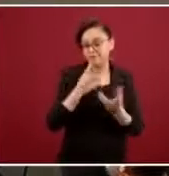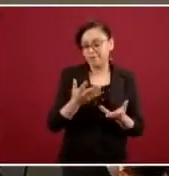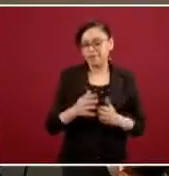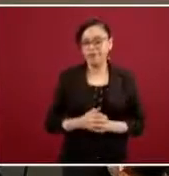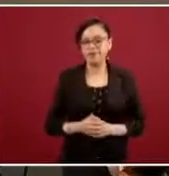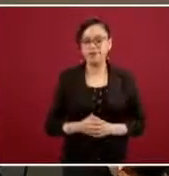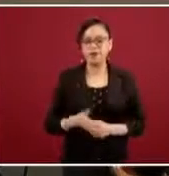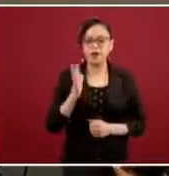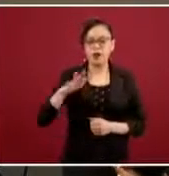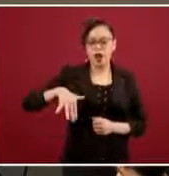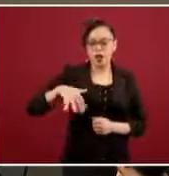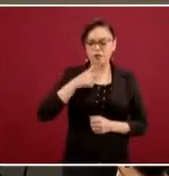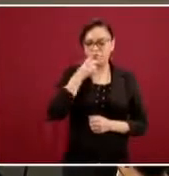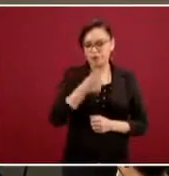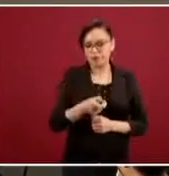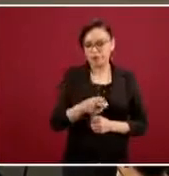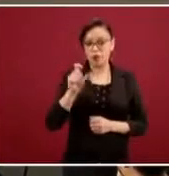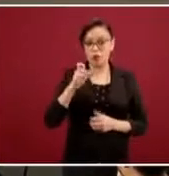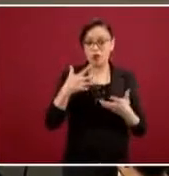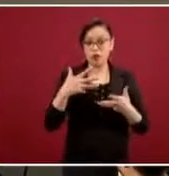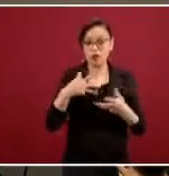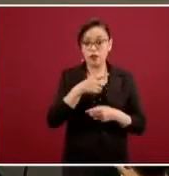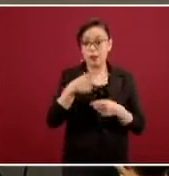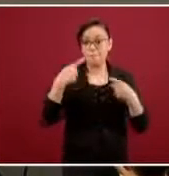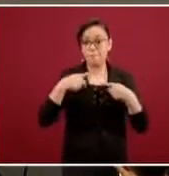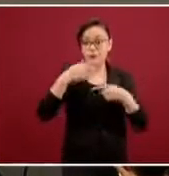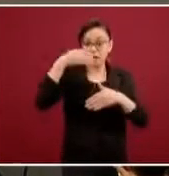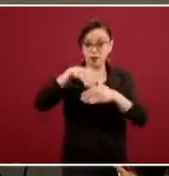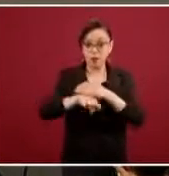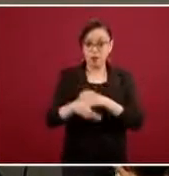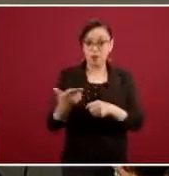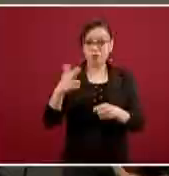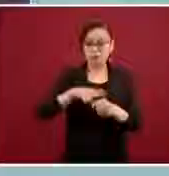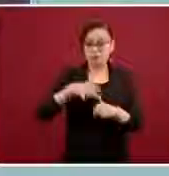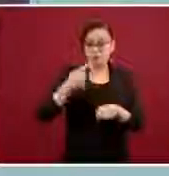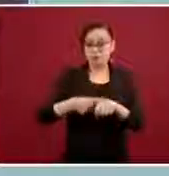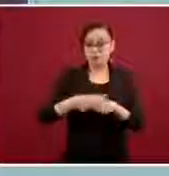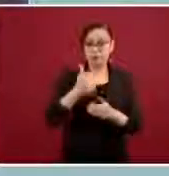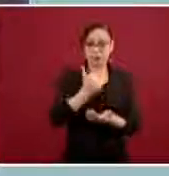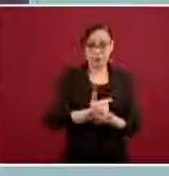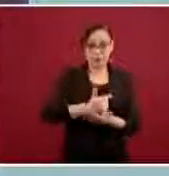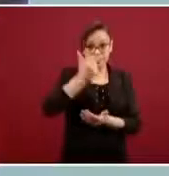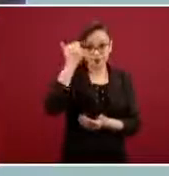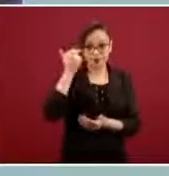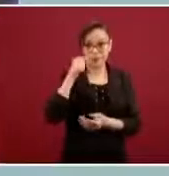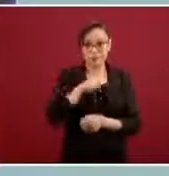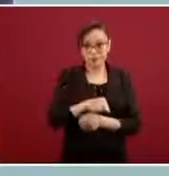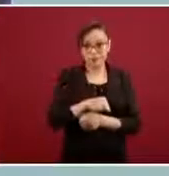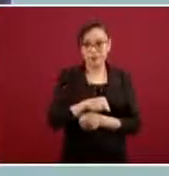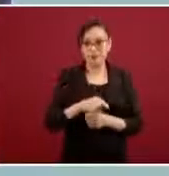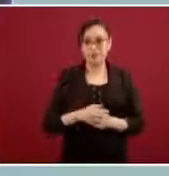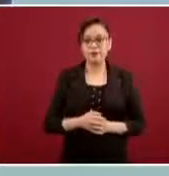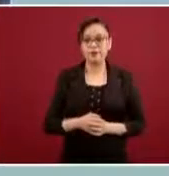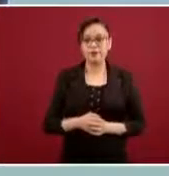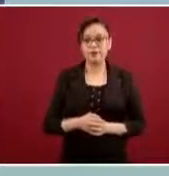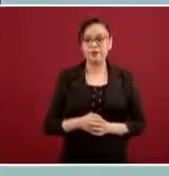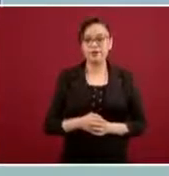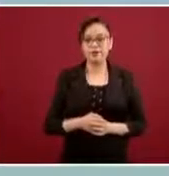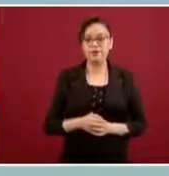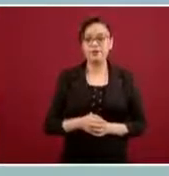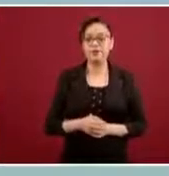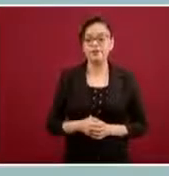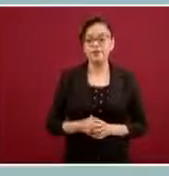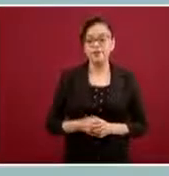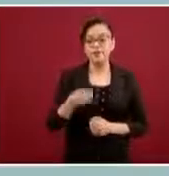desde luego también los hospitalizados en terapia intensiva y las personas que desafortunadamente pierden en la vida